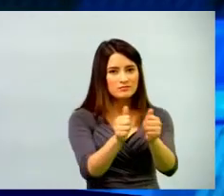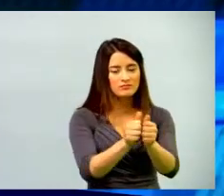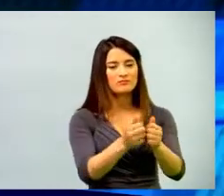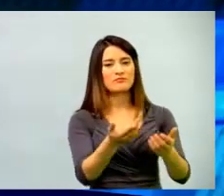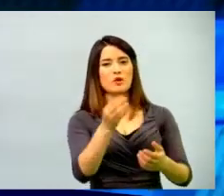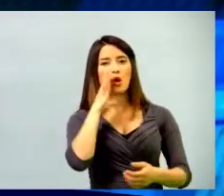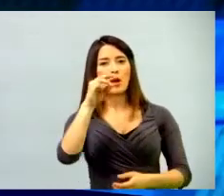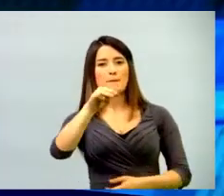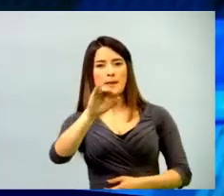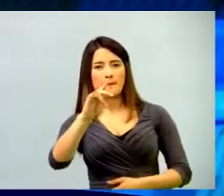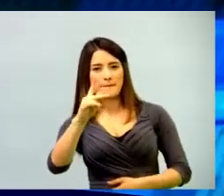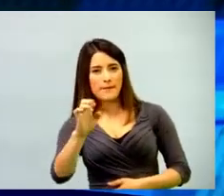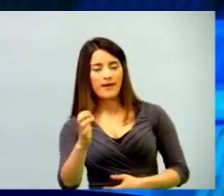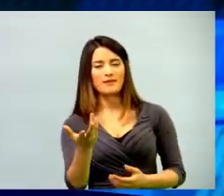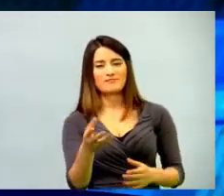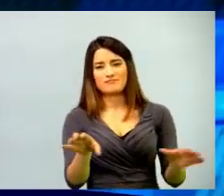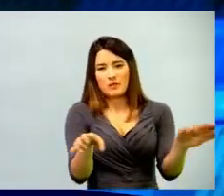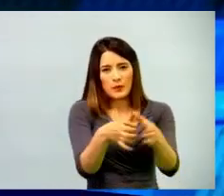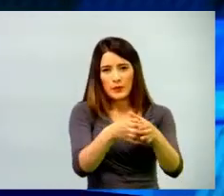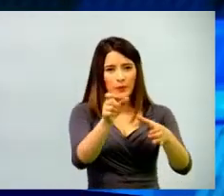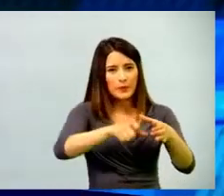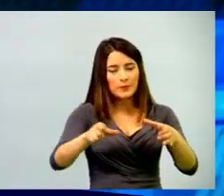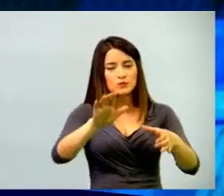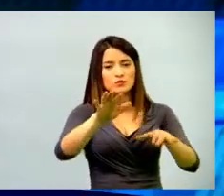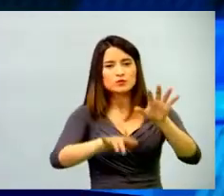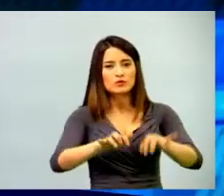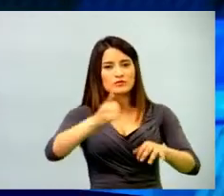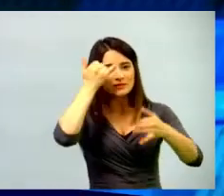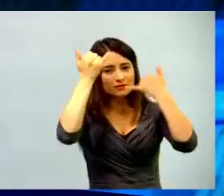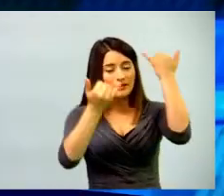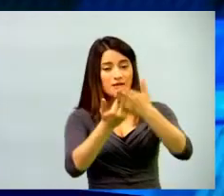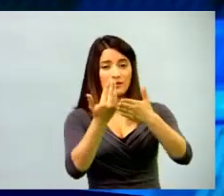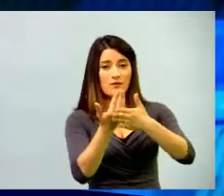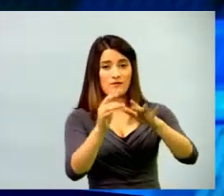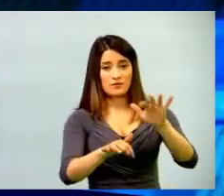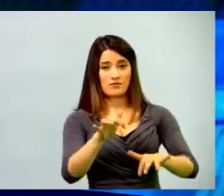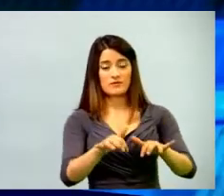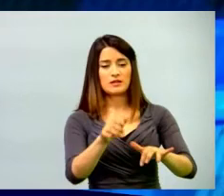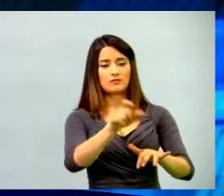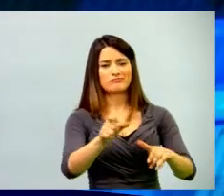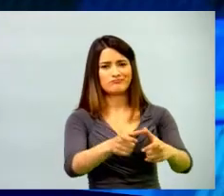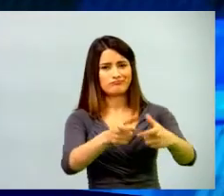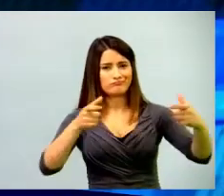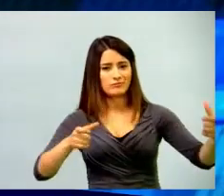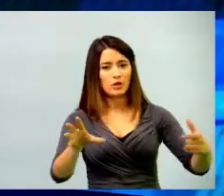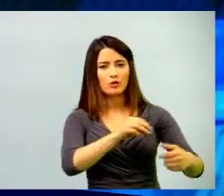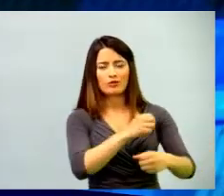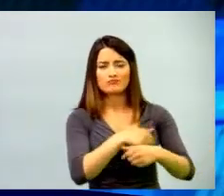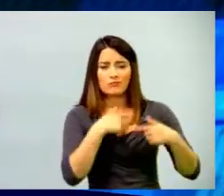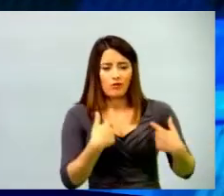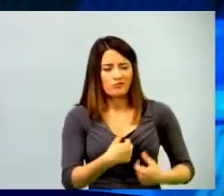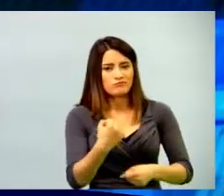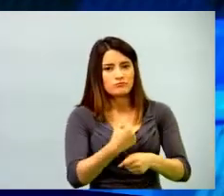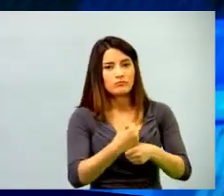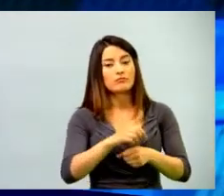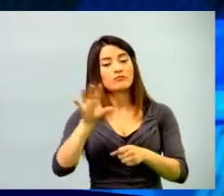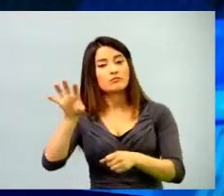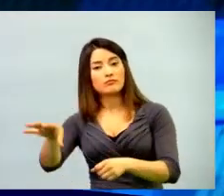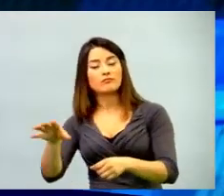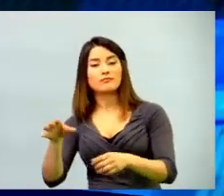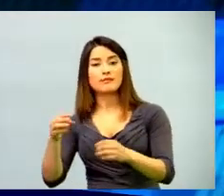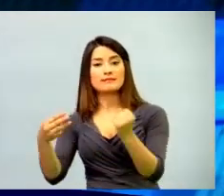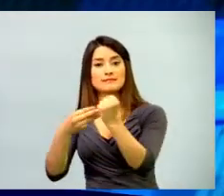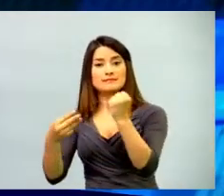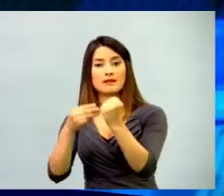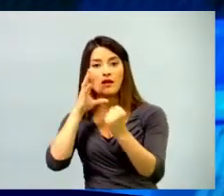que también trabaja con él, a todo el equipo de la Oficina de Innovación, que yo sé que son bastantes y lo hacen de corazón, al SENA,